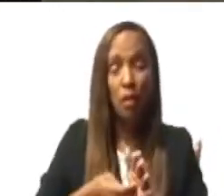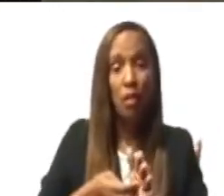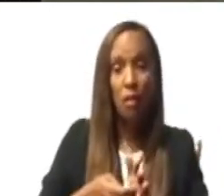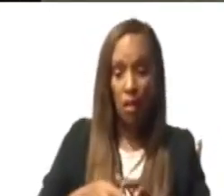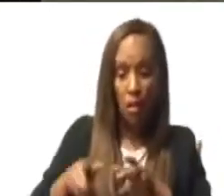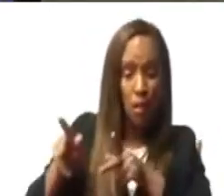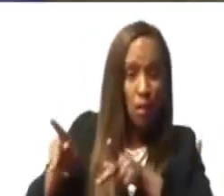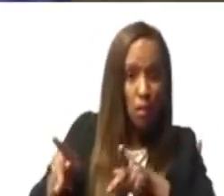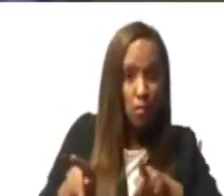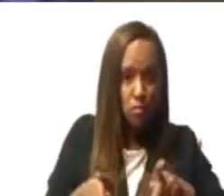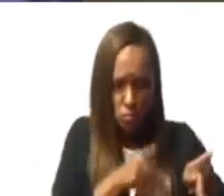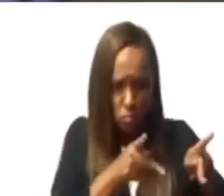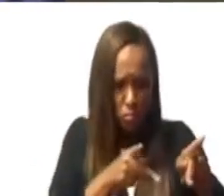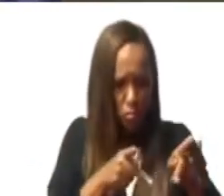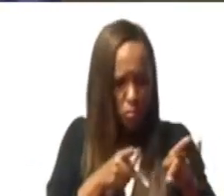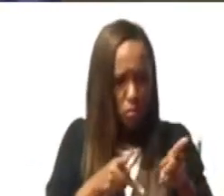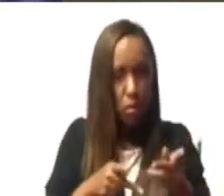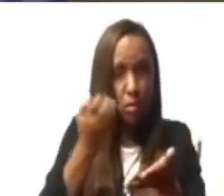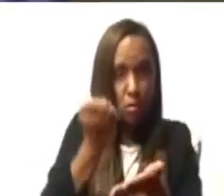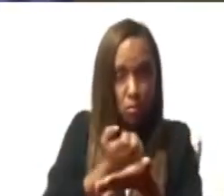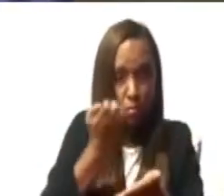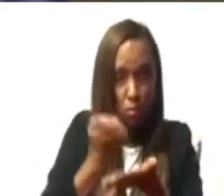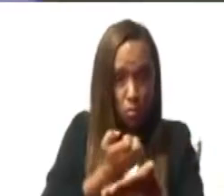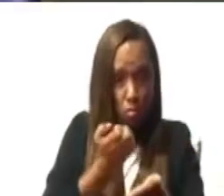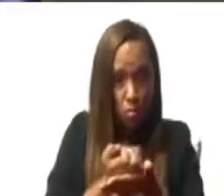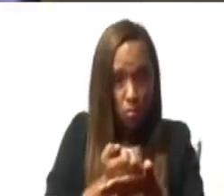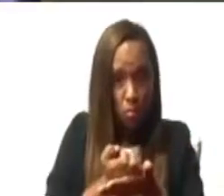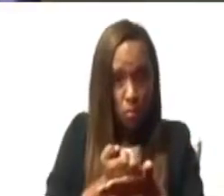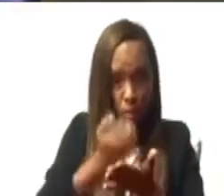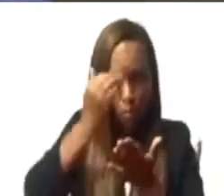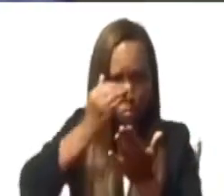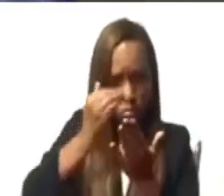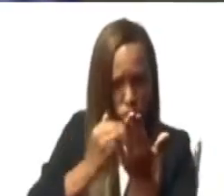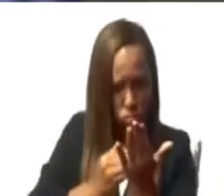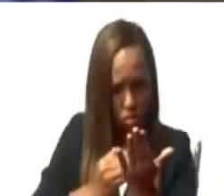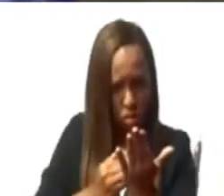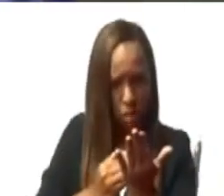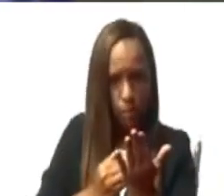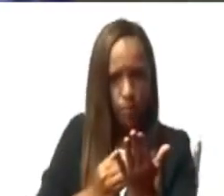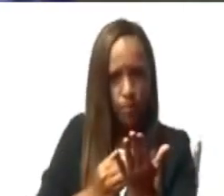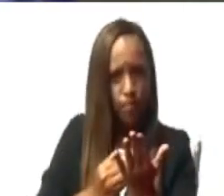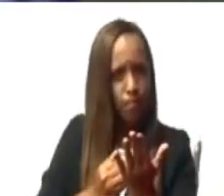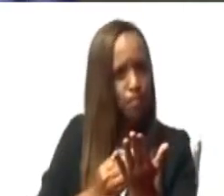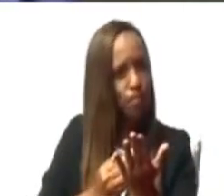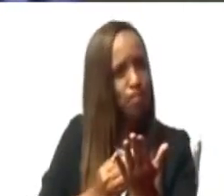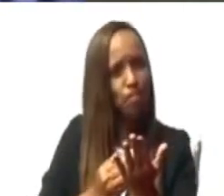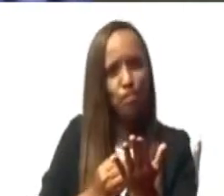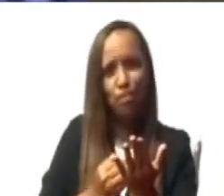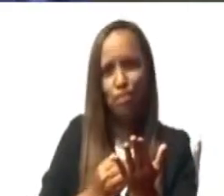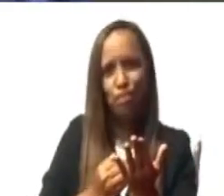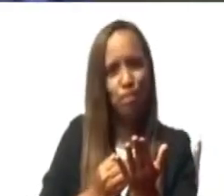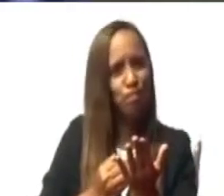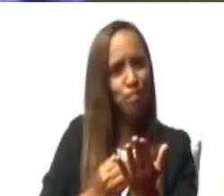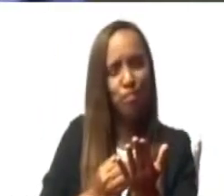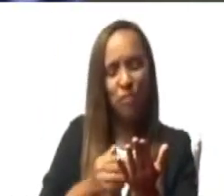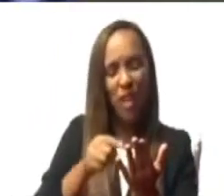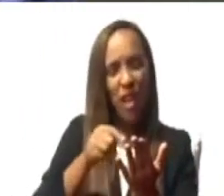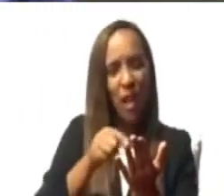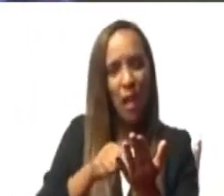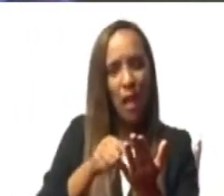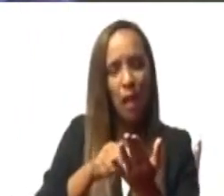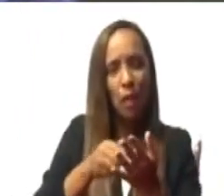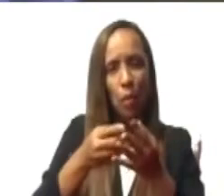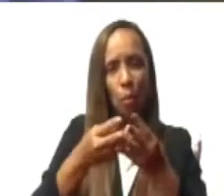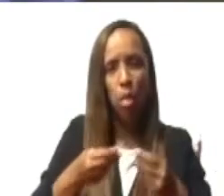planificación económica se ha estado improvisando. Se ha estado improvisando y